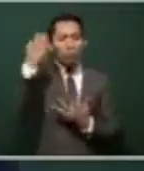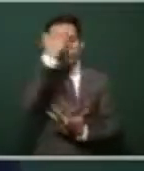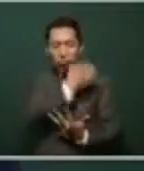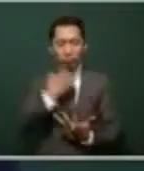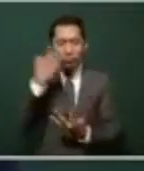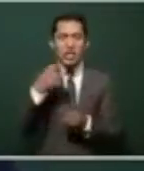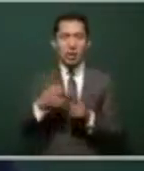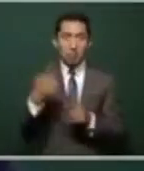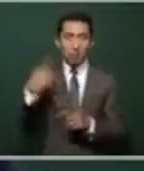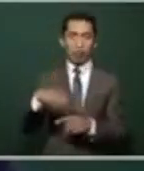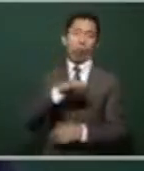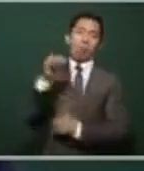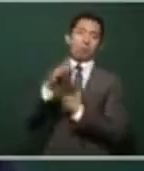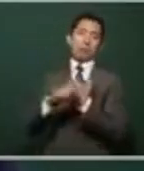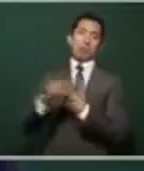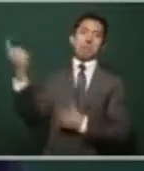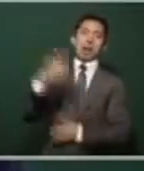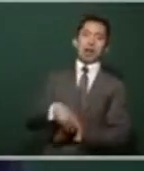aceptada